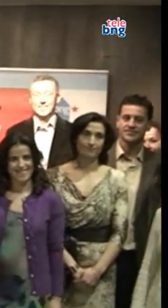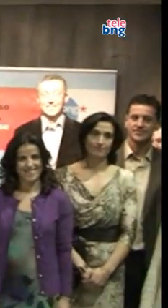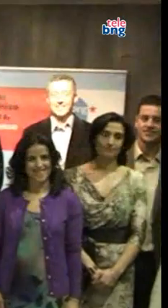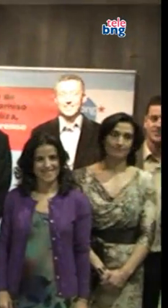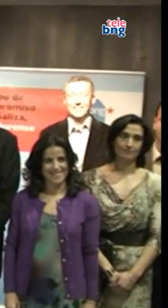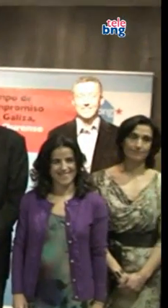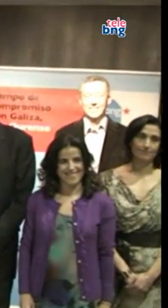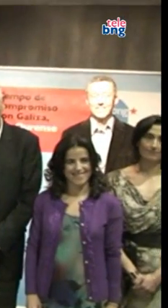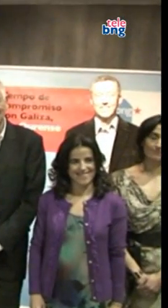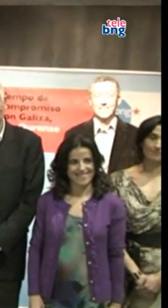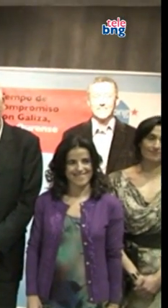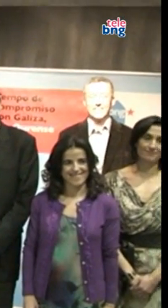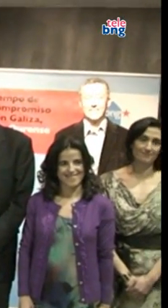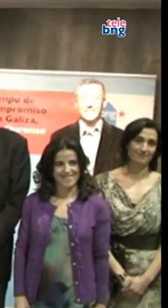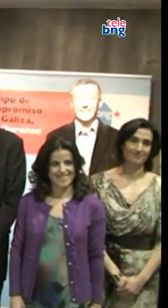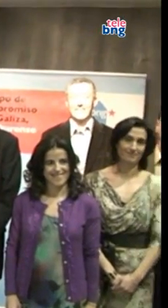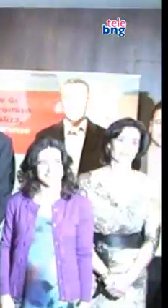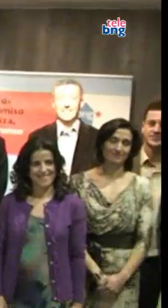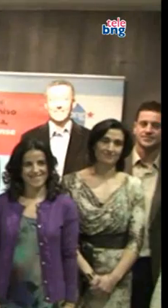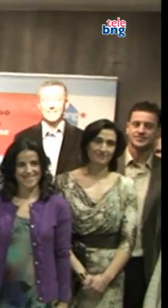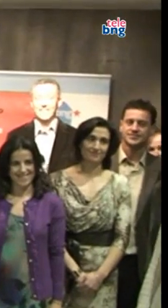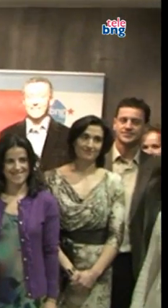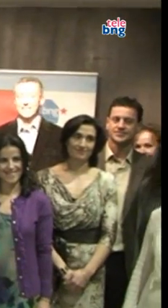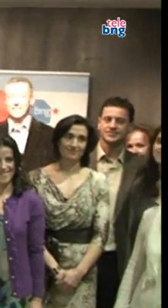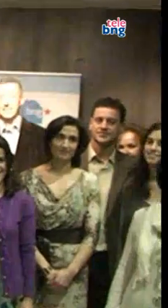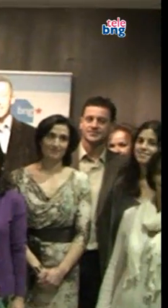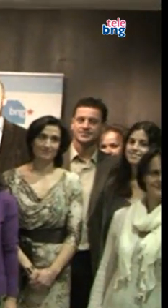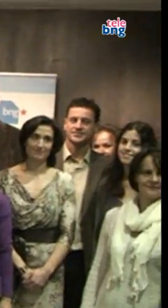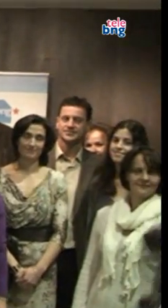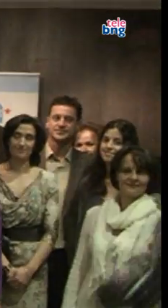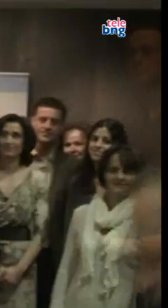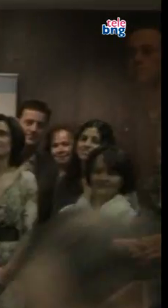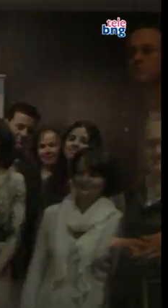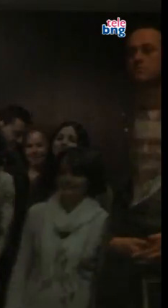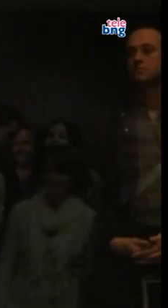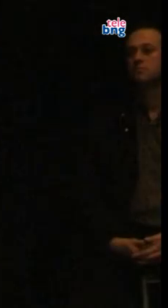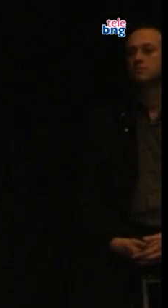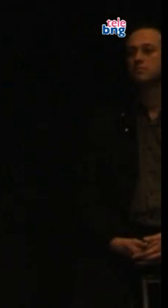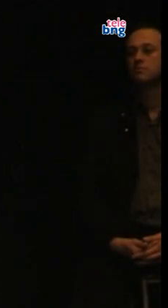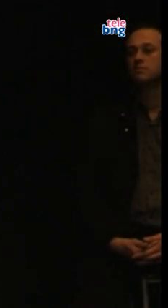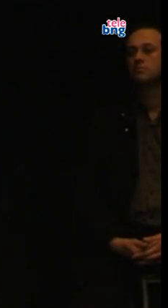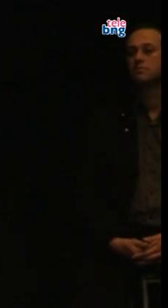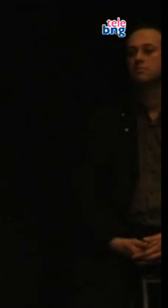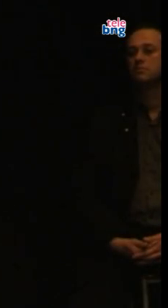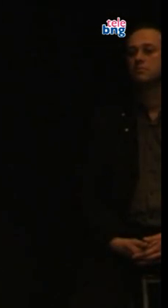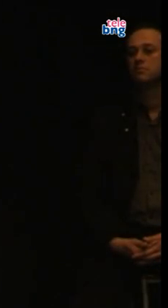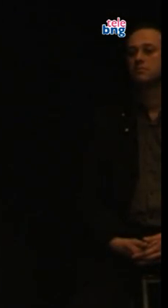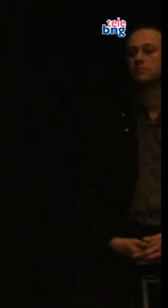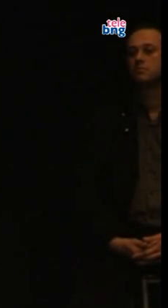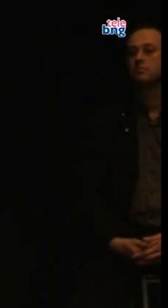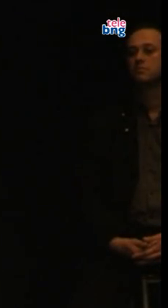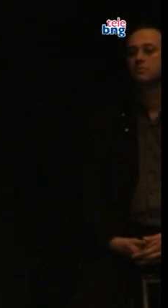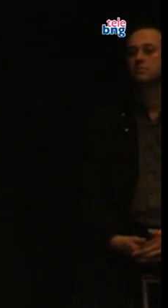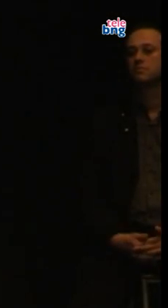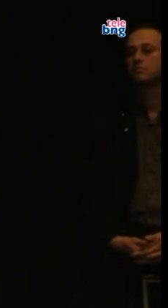Unha candidatura disposta a traballar en bloque por Ourense. Asumo o reto de encabezar